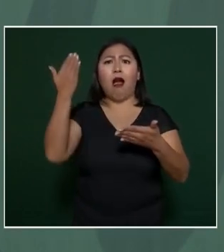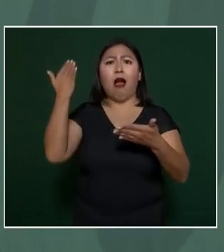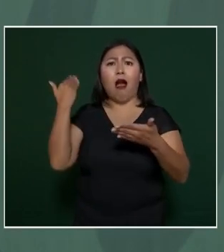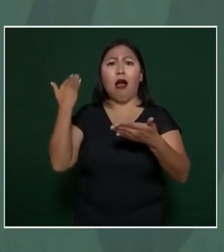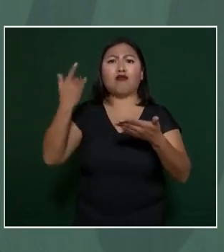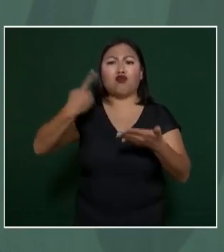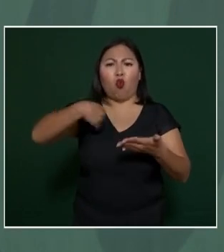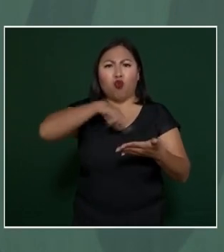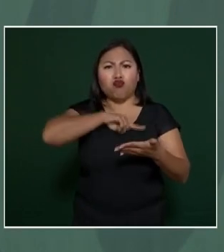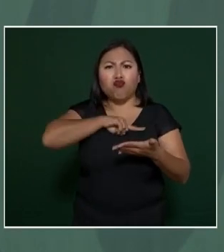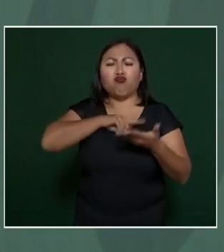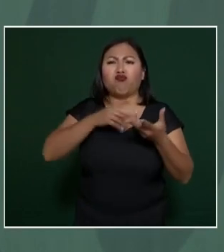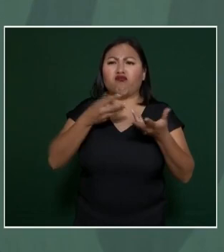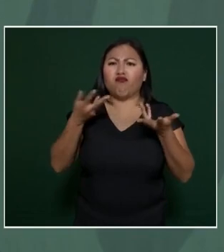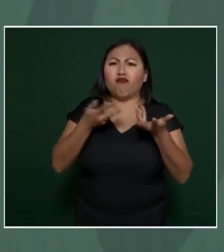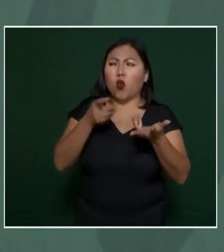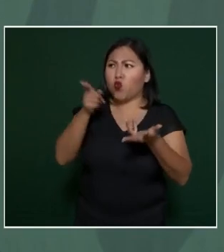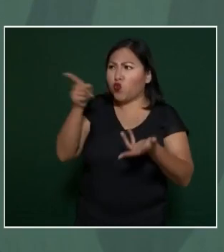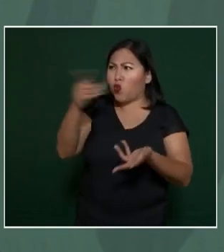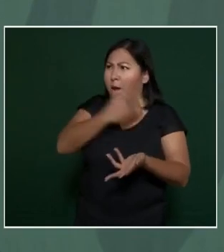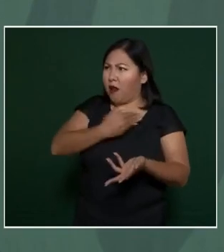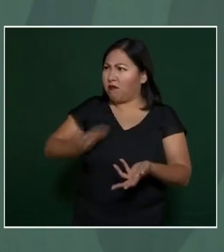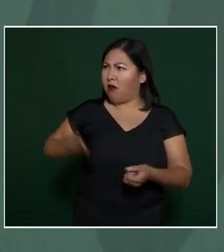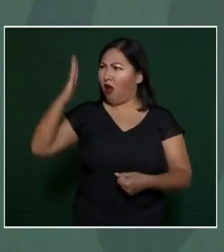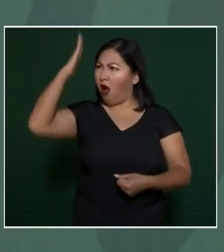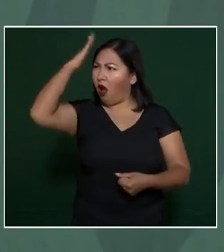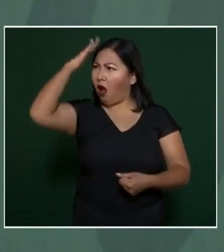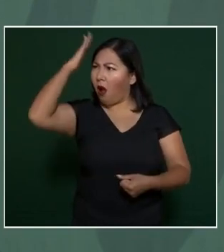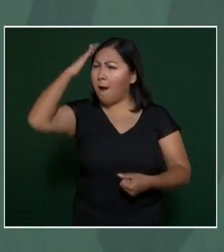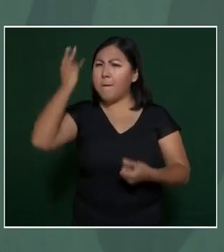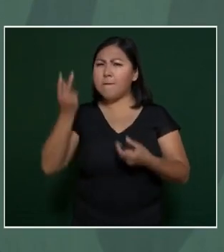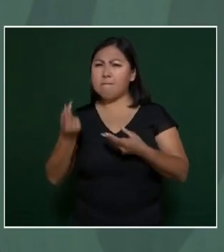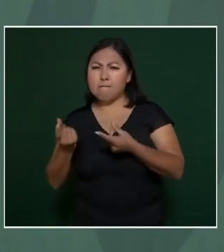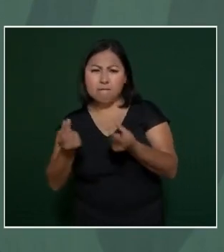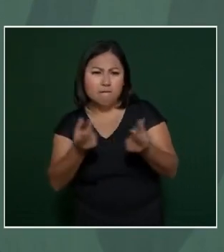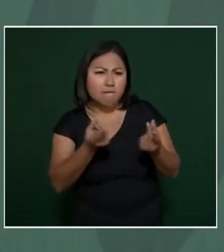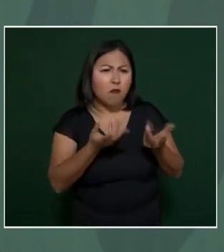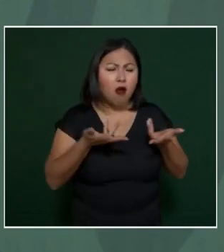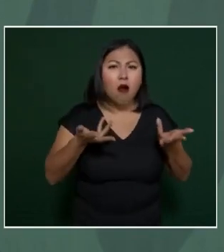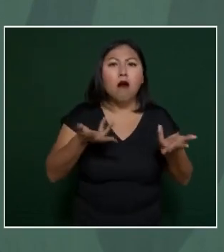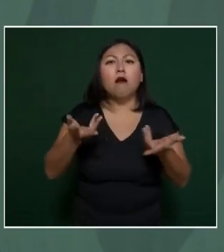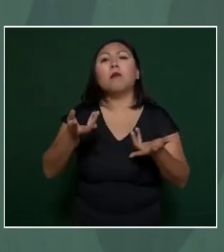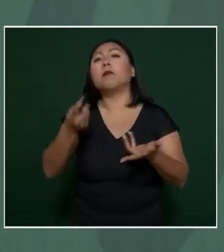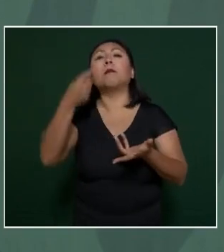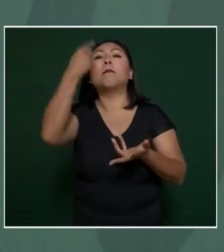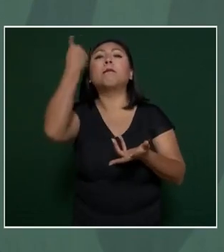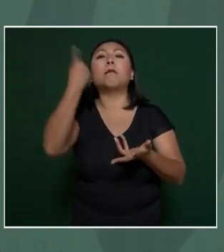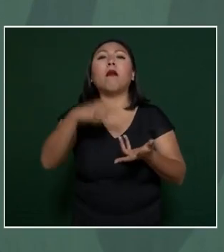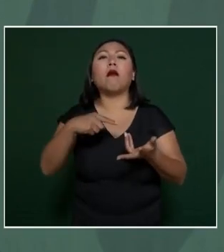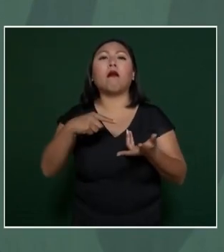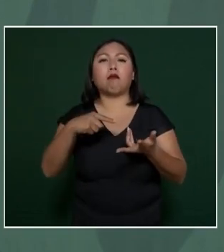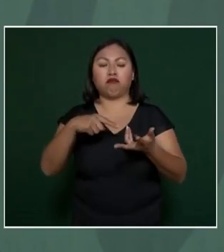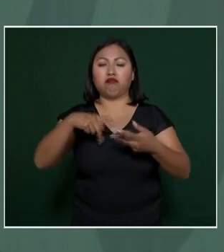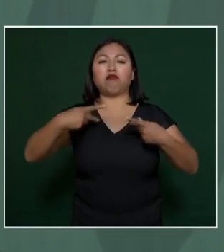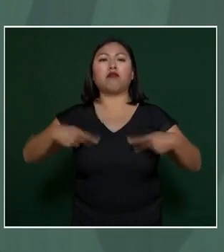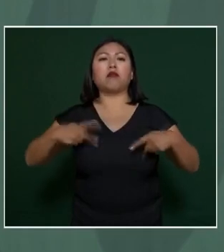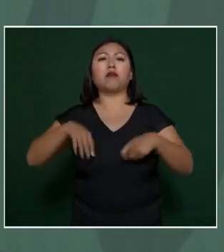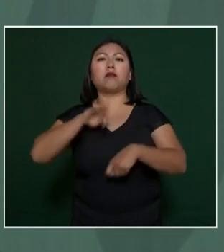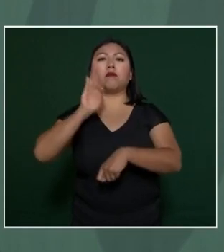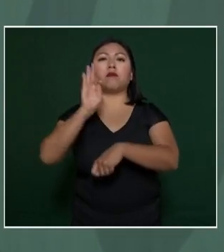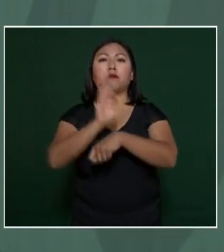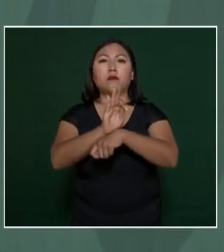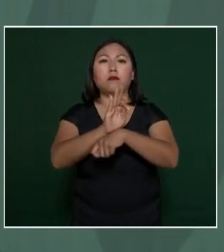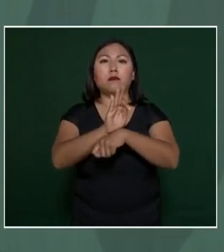impulsada por usted presidente se aplica a profundidad y está dando resultados porque